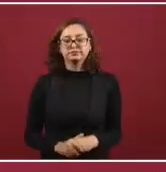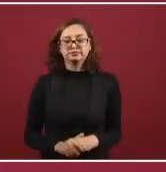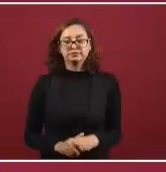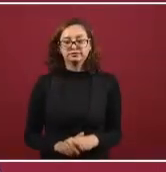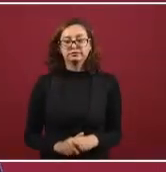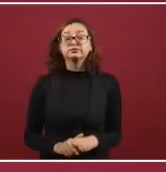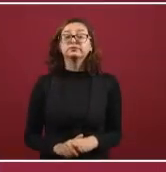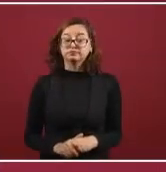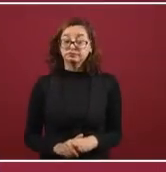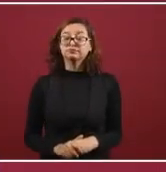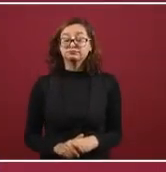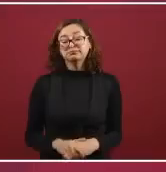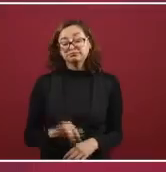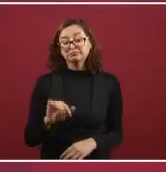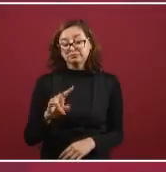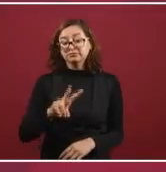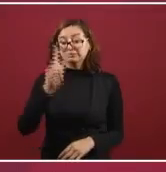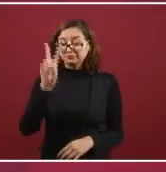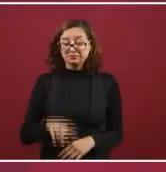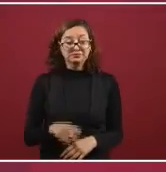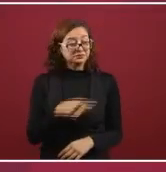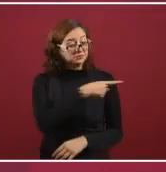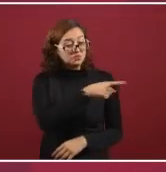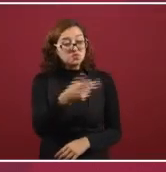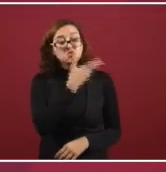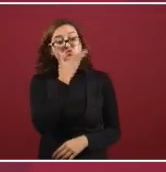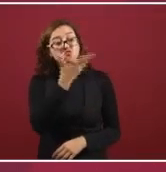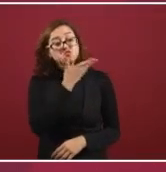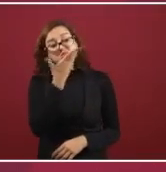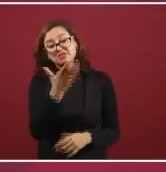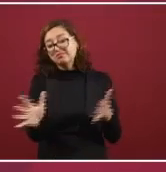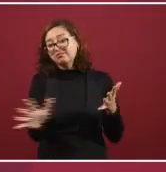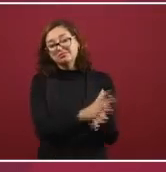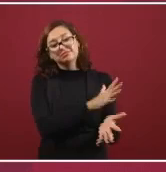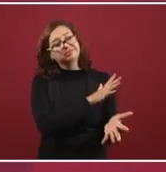Entonces, sí, se acaba el viejo régimen.